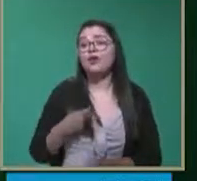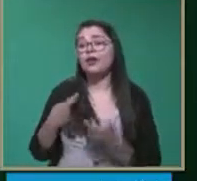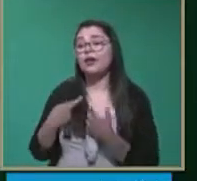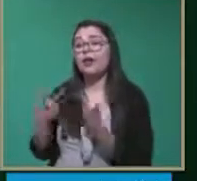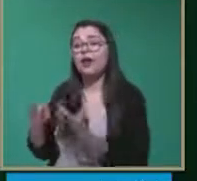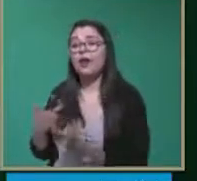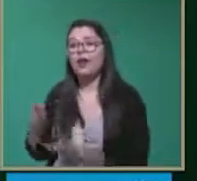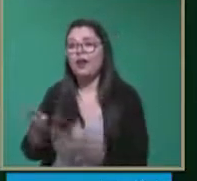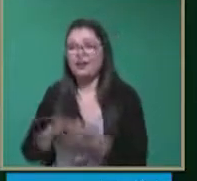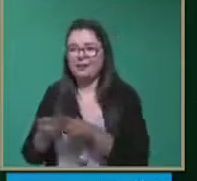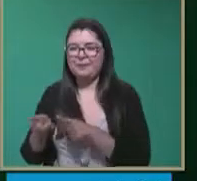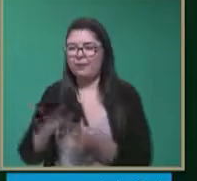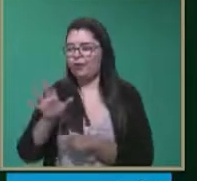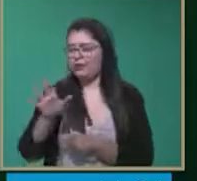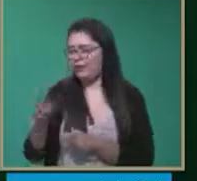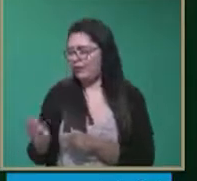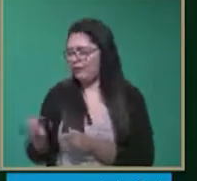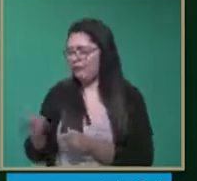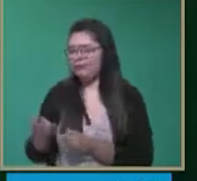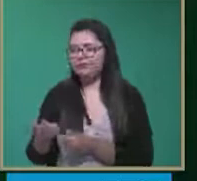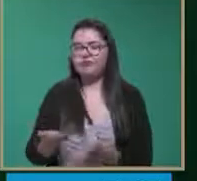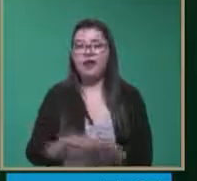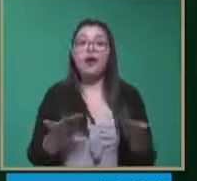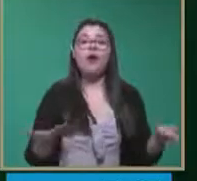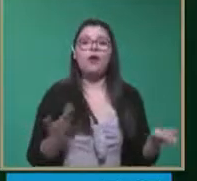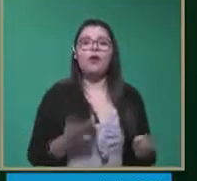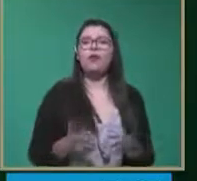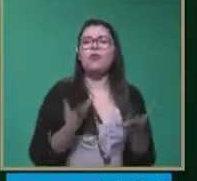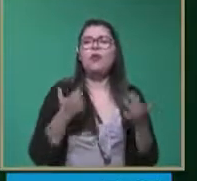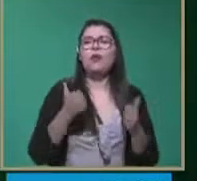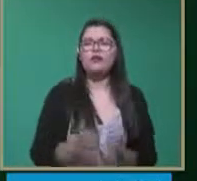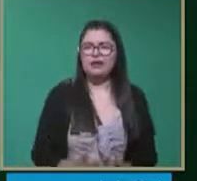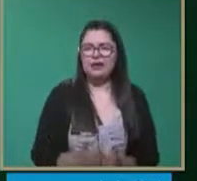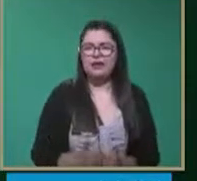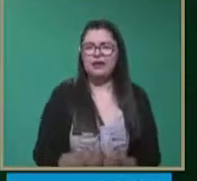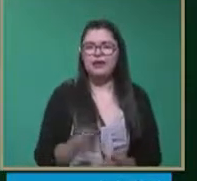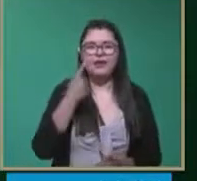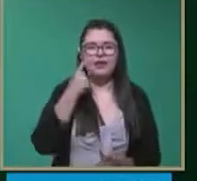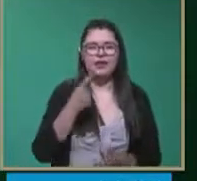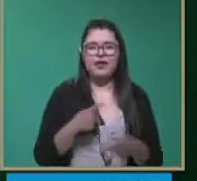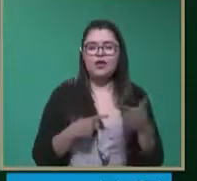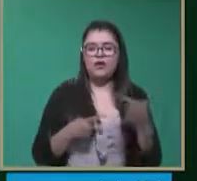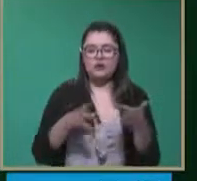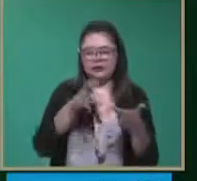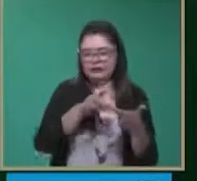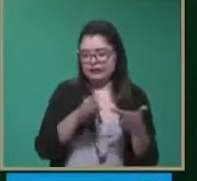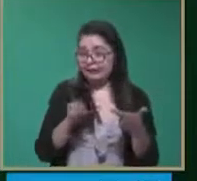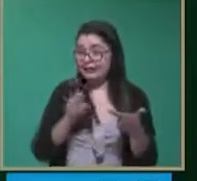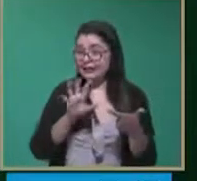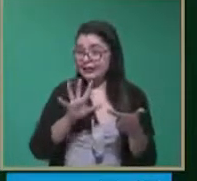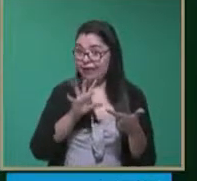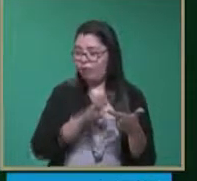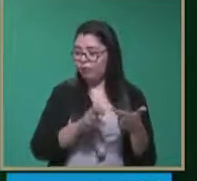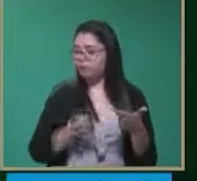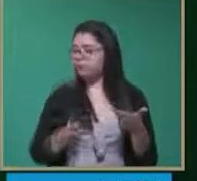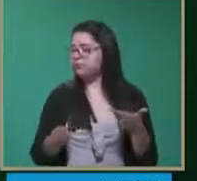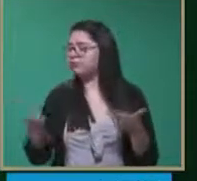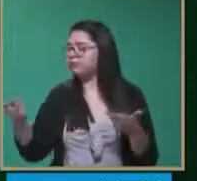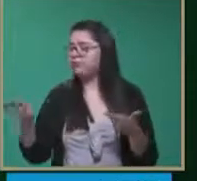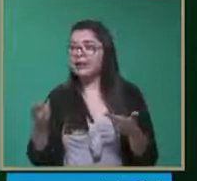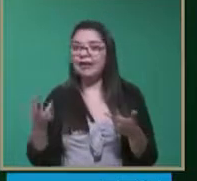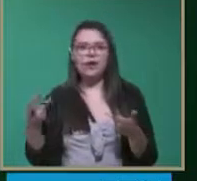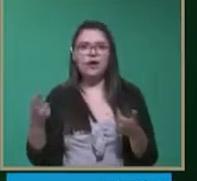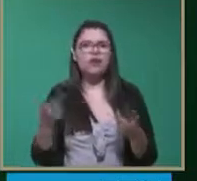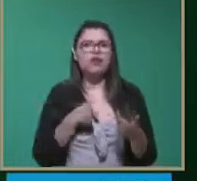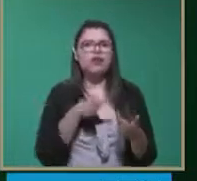¿Cuántas canicas tiene ahora? A ver, si Carlos tiene 12, pero regaló 5, ¿cuántas le quedan? A ver, vamos a usar la